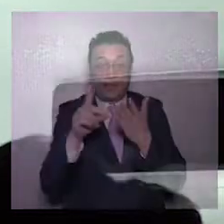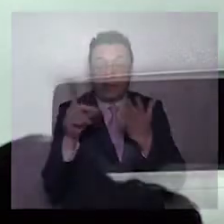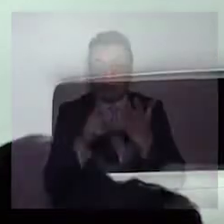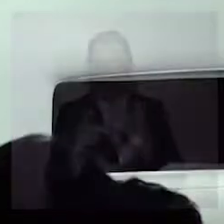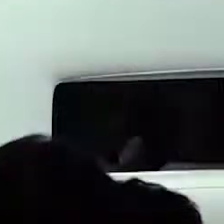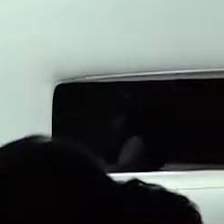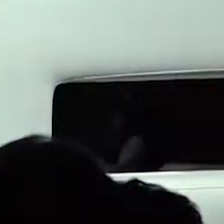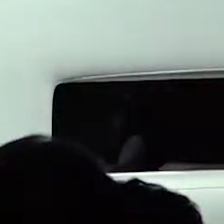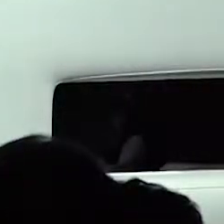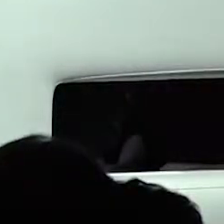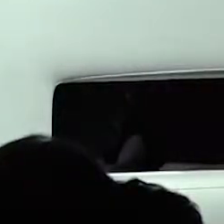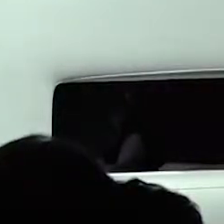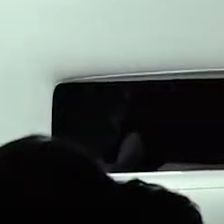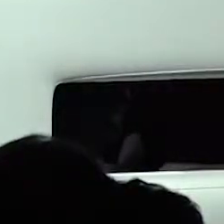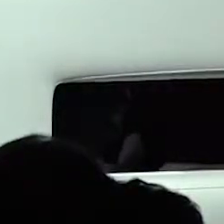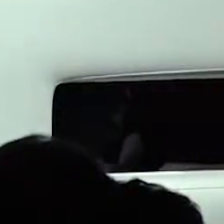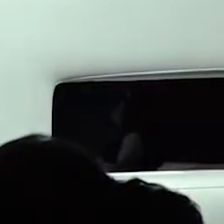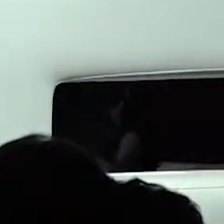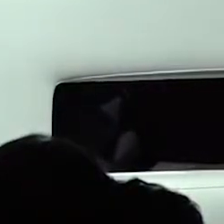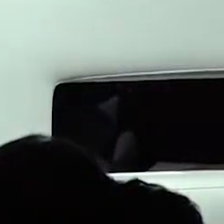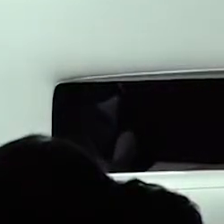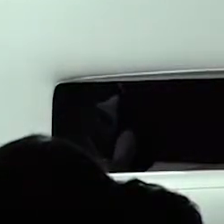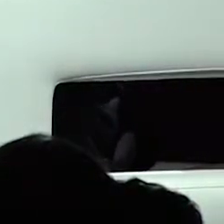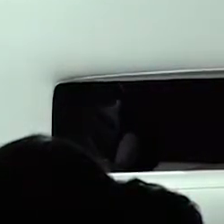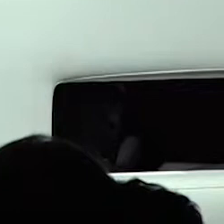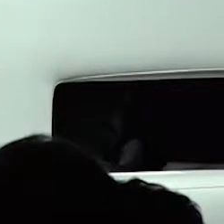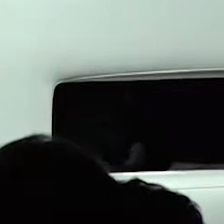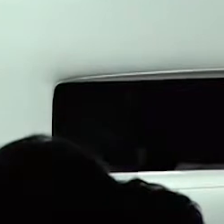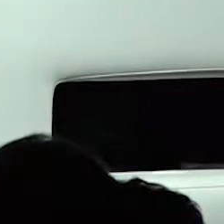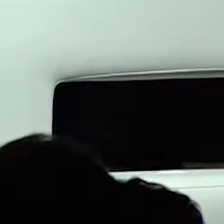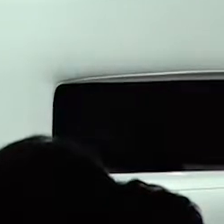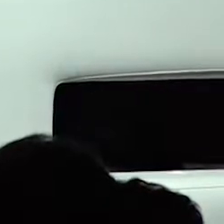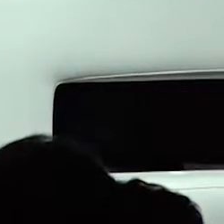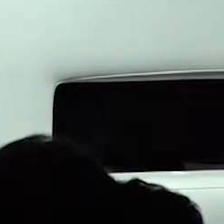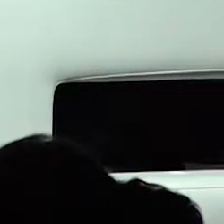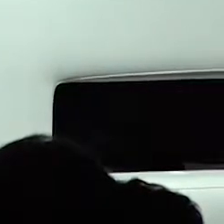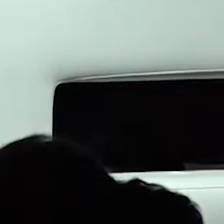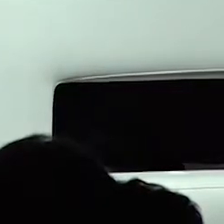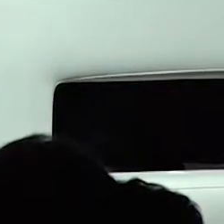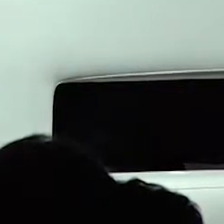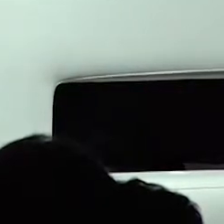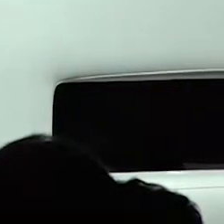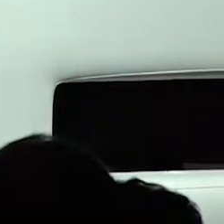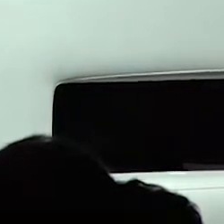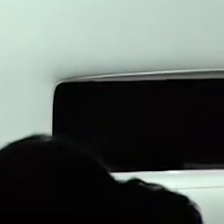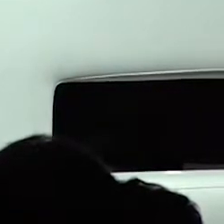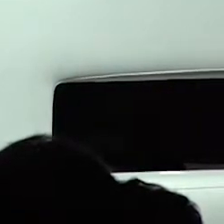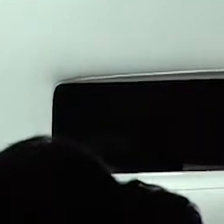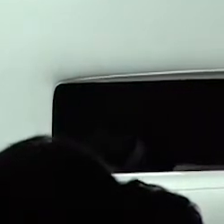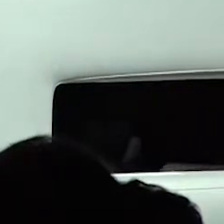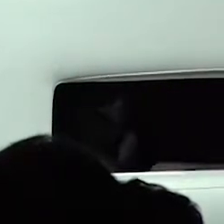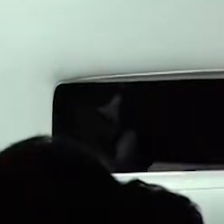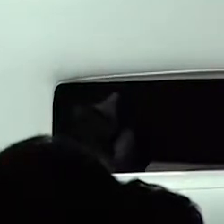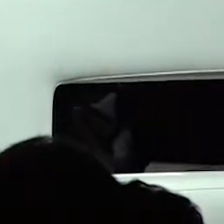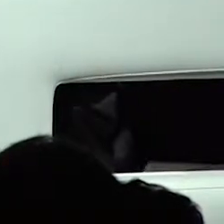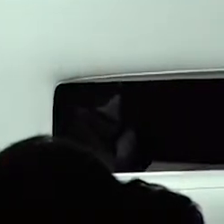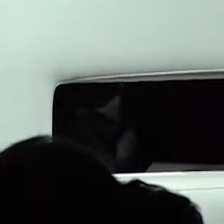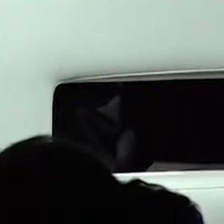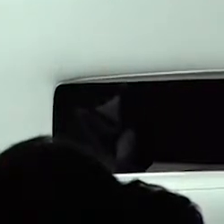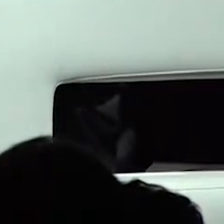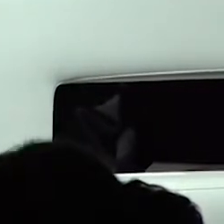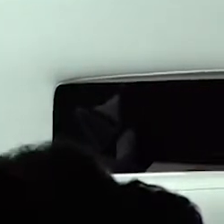tenemos propuestas diferentes respecto a cómo abordarlo. Y lo que quiero decir, ningún gobierno que si realmente